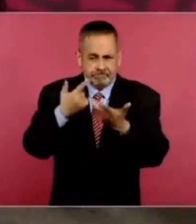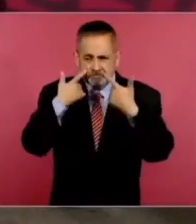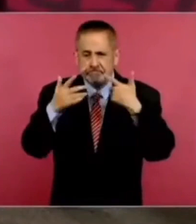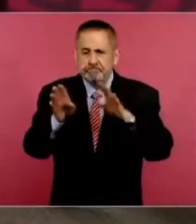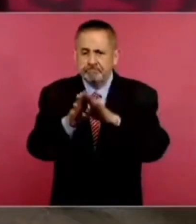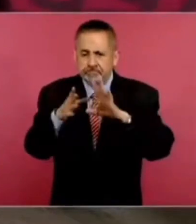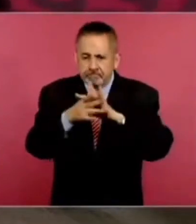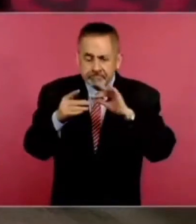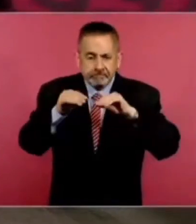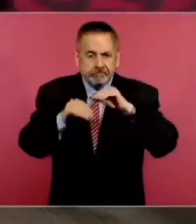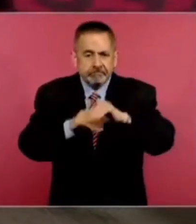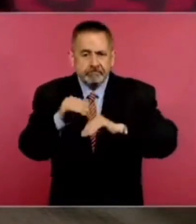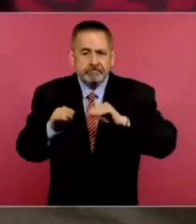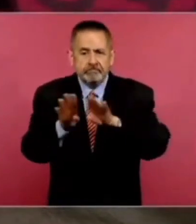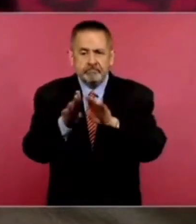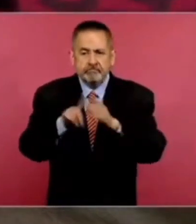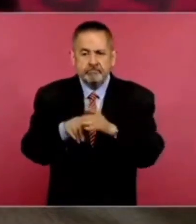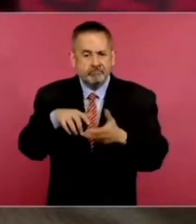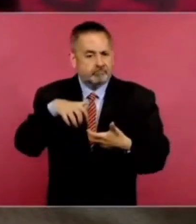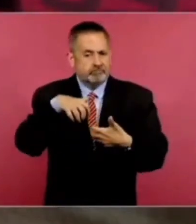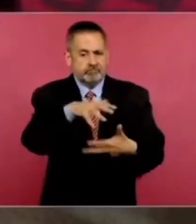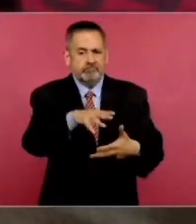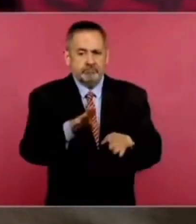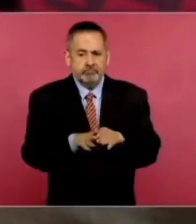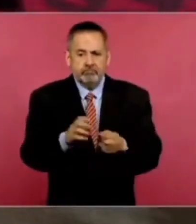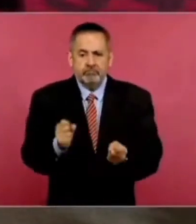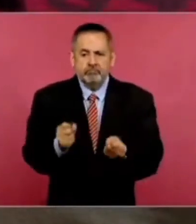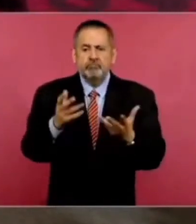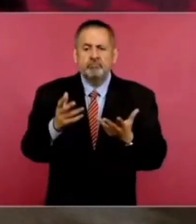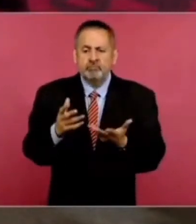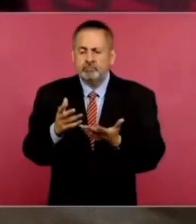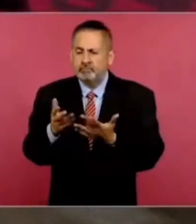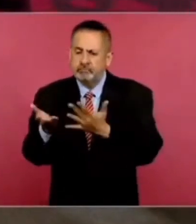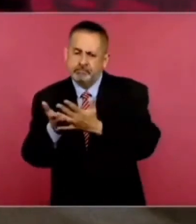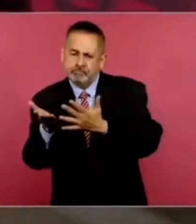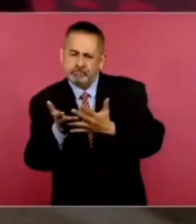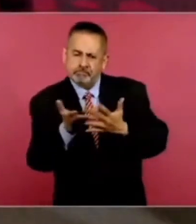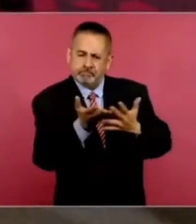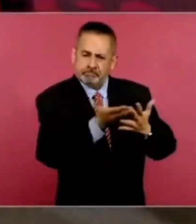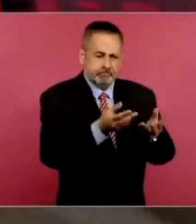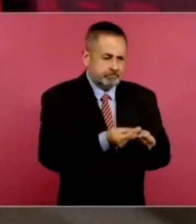las fórmulas de reparto de los ingresos.